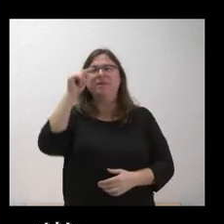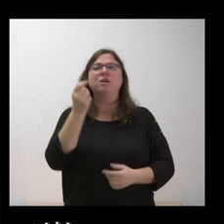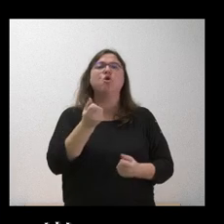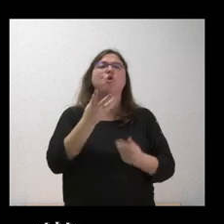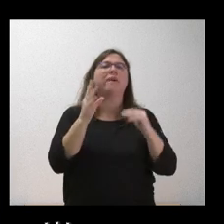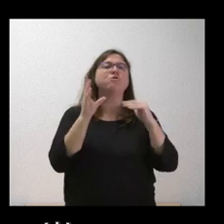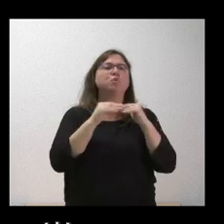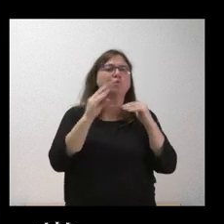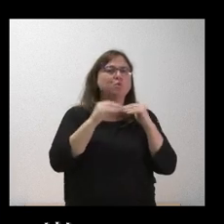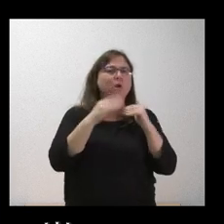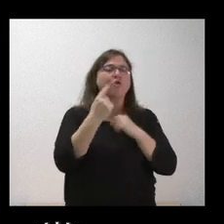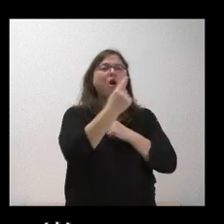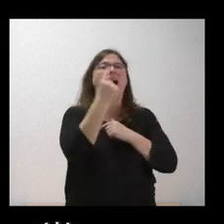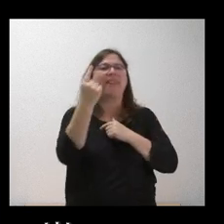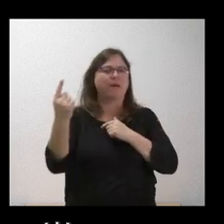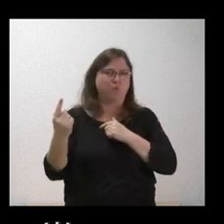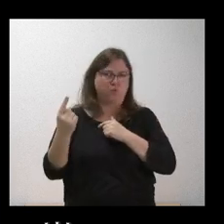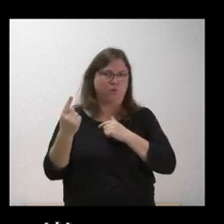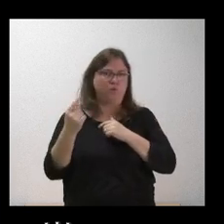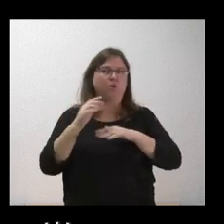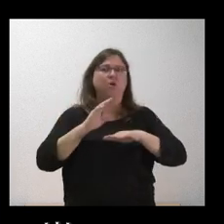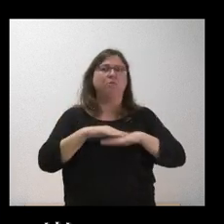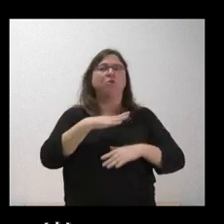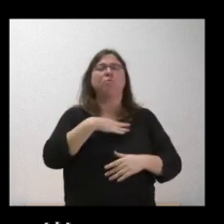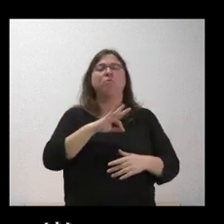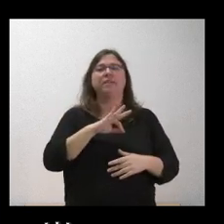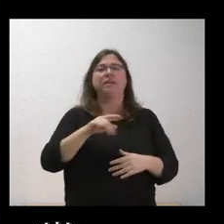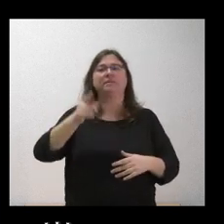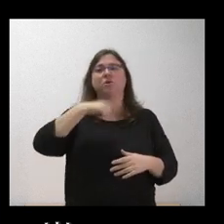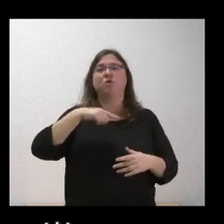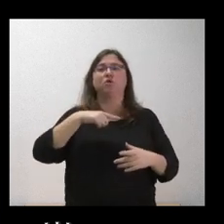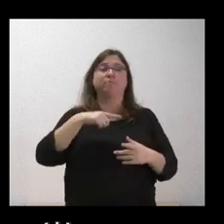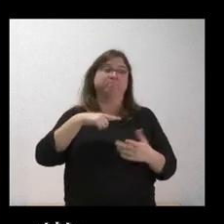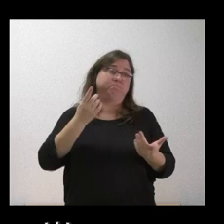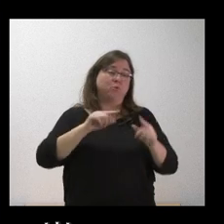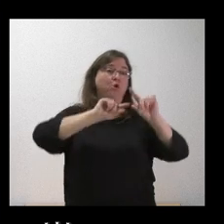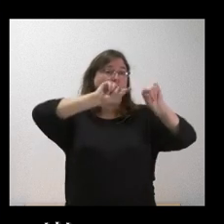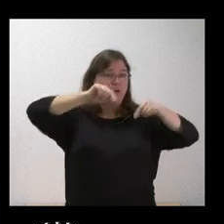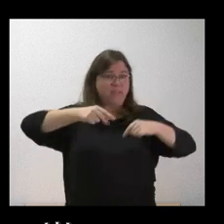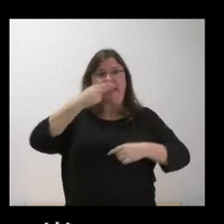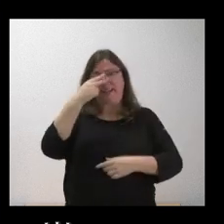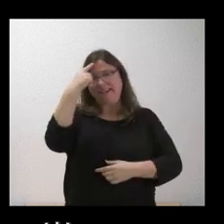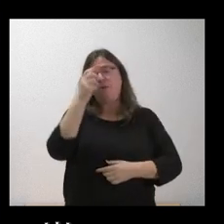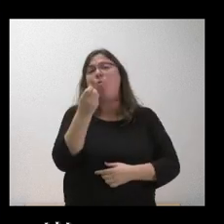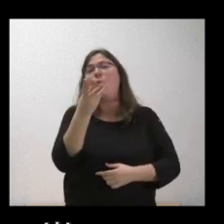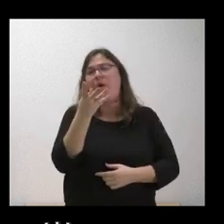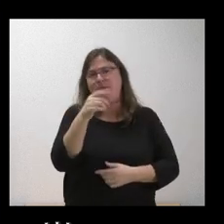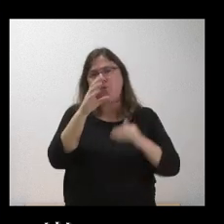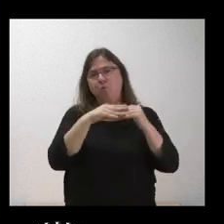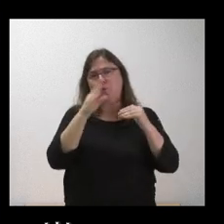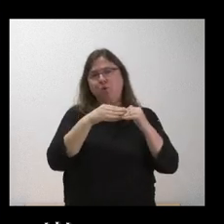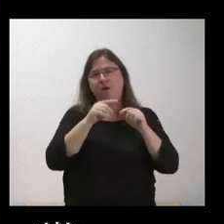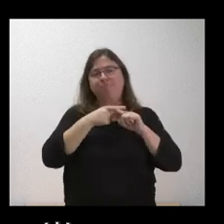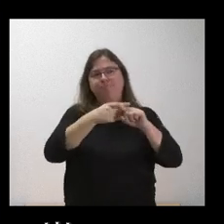de usuarios se corresponderían con cada cifra lo pido porque quizá para todos los medios y para todas laes podría ser interesante Cómo ha sido ese ese reparto de la